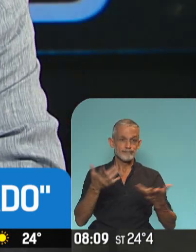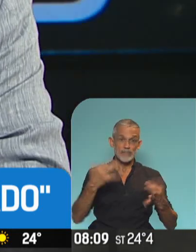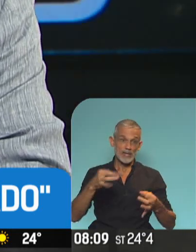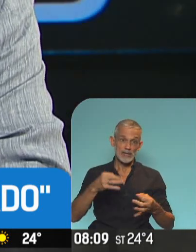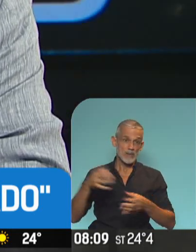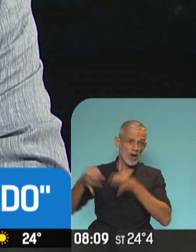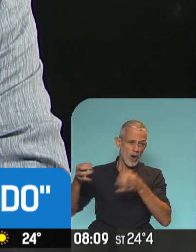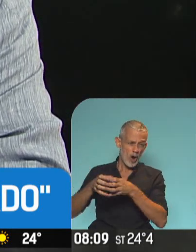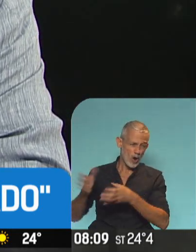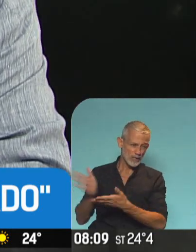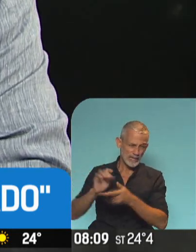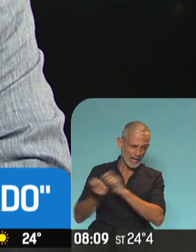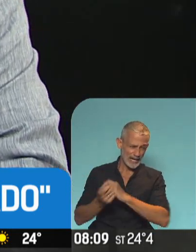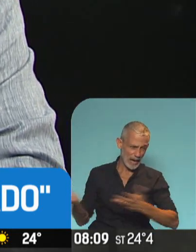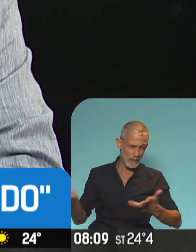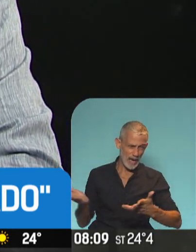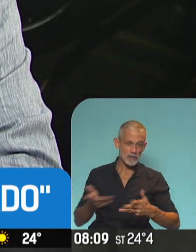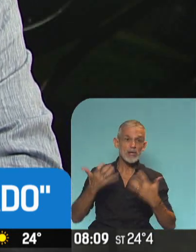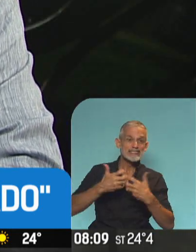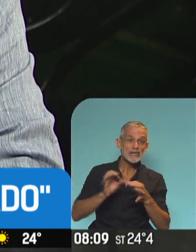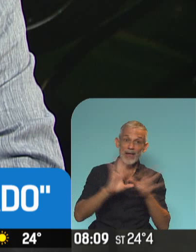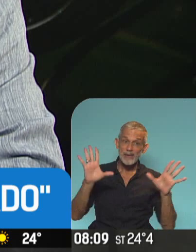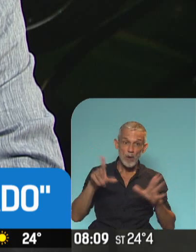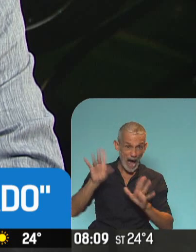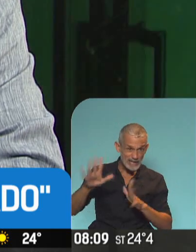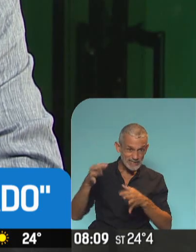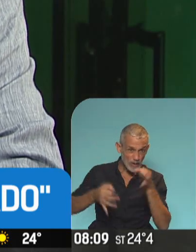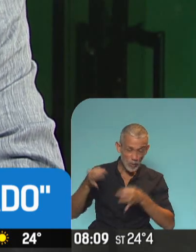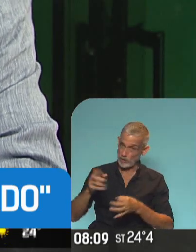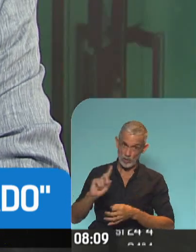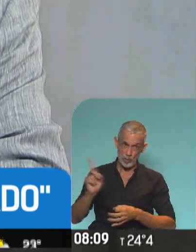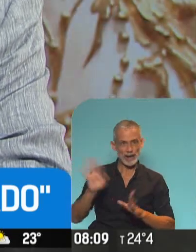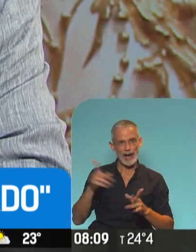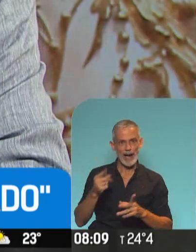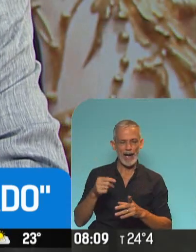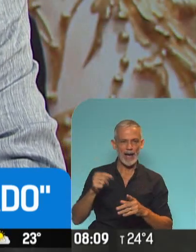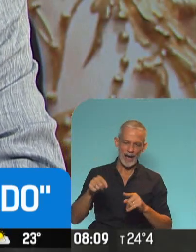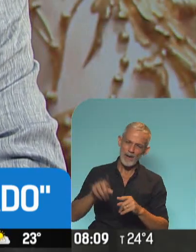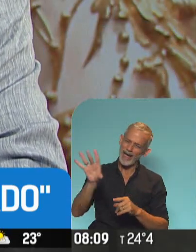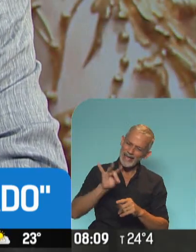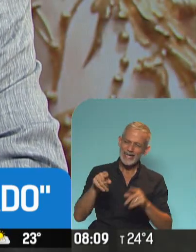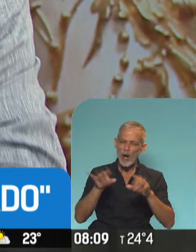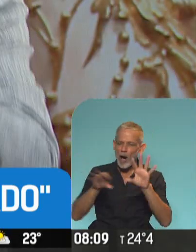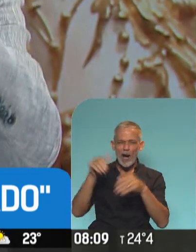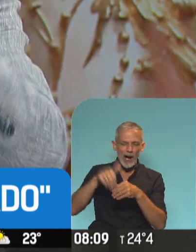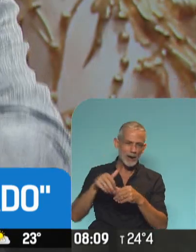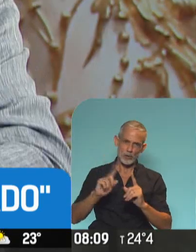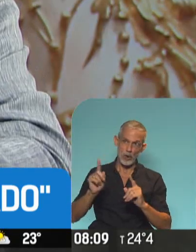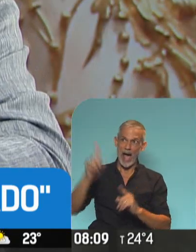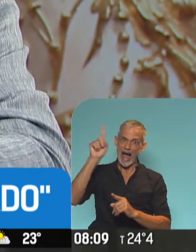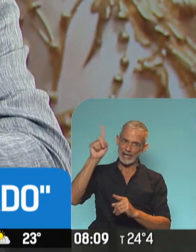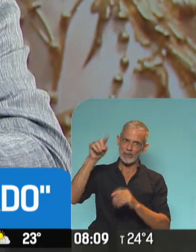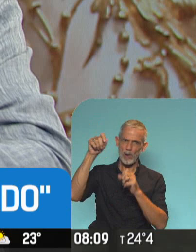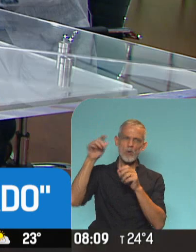ampliar la Corte. Doctor, Este no es un sistema democrático el de la justicia, ¿eh? No es que de abajo para arriba, es de arriba para